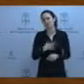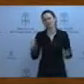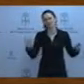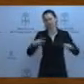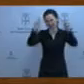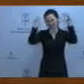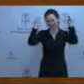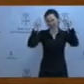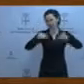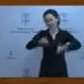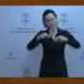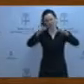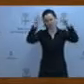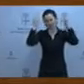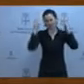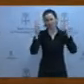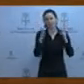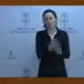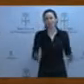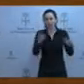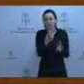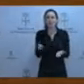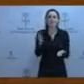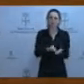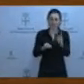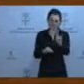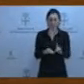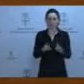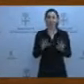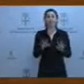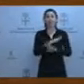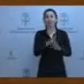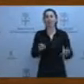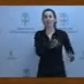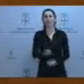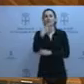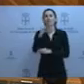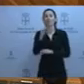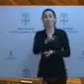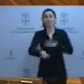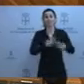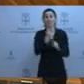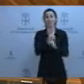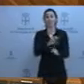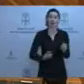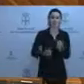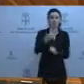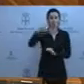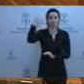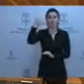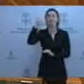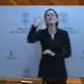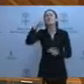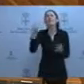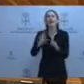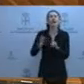Dejen de traer estas iniciativas porque, se lo repetiré una vez más, defienden a los jóvenes, pero con la reforma laboral que han aprobado, ¿saben lo que han